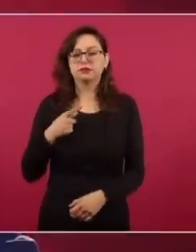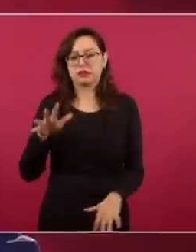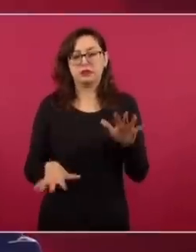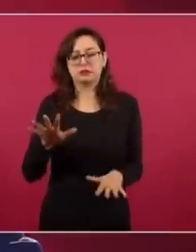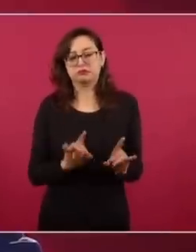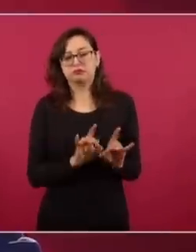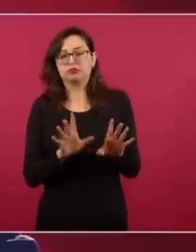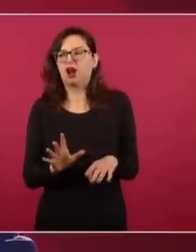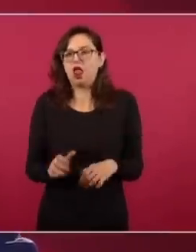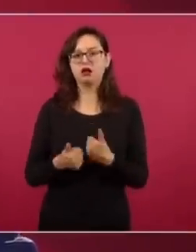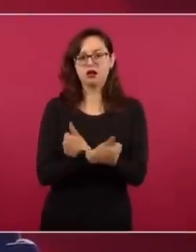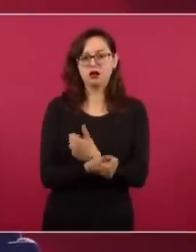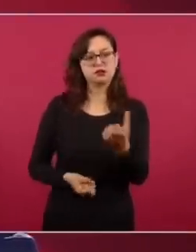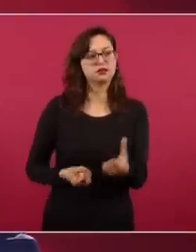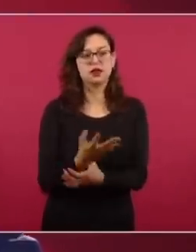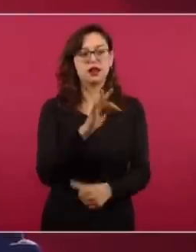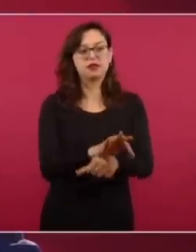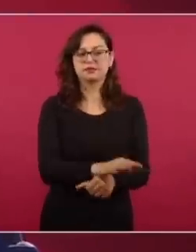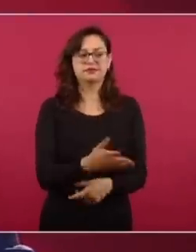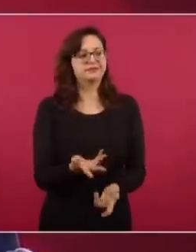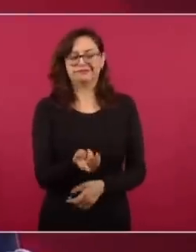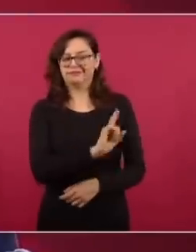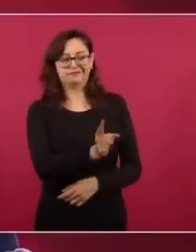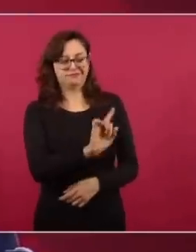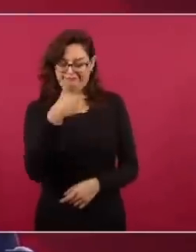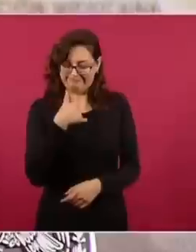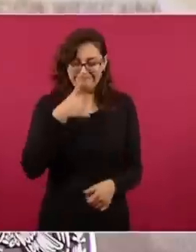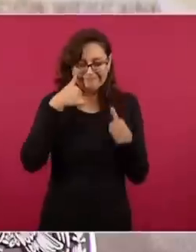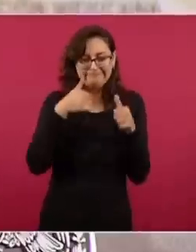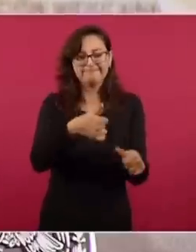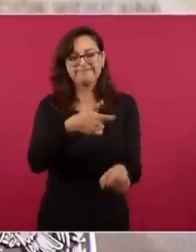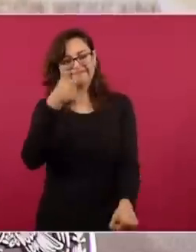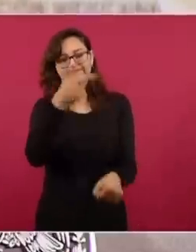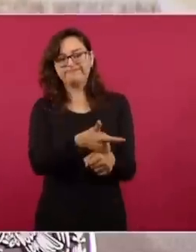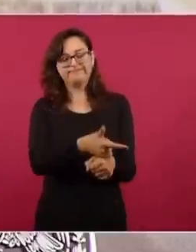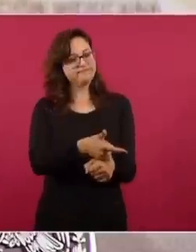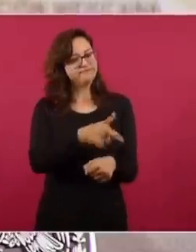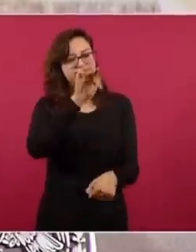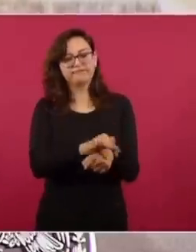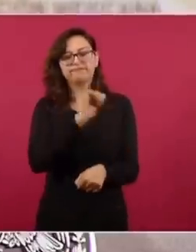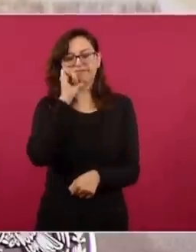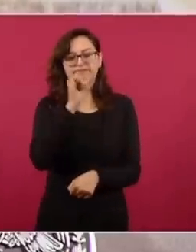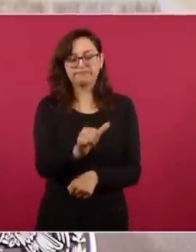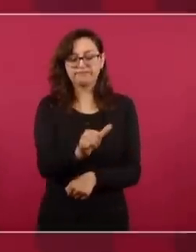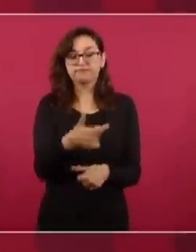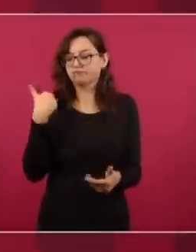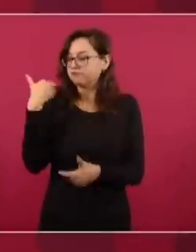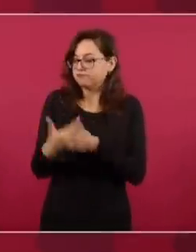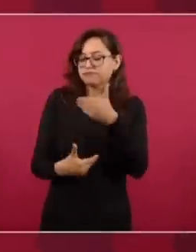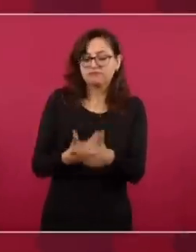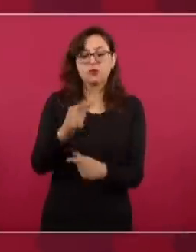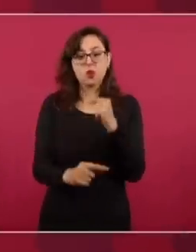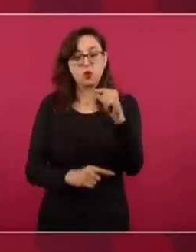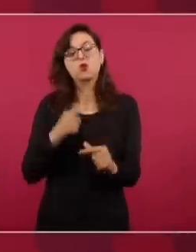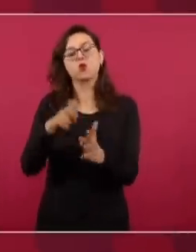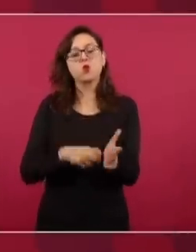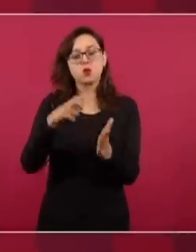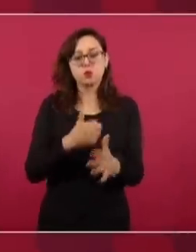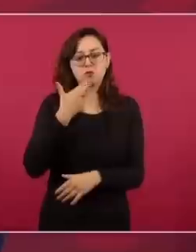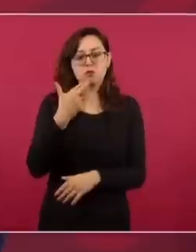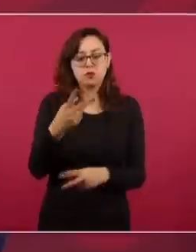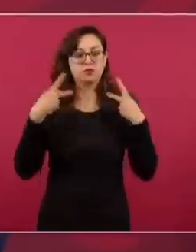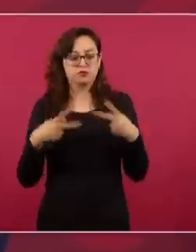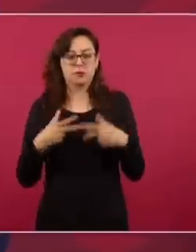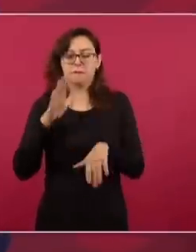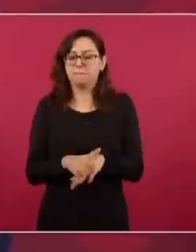protección para ningún potentado, para ningún influyente, para ninguna persona. Y así se ha ido entendiendo. La gente tiene